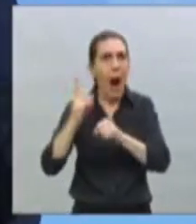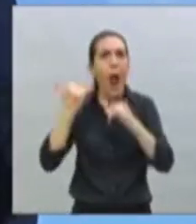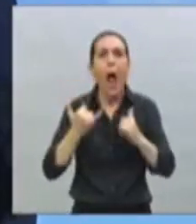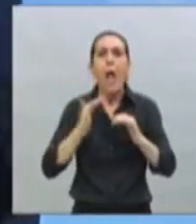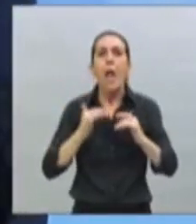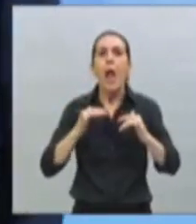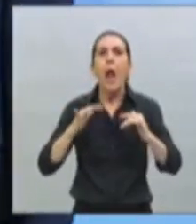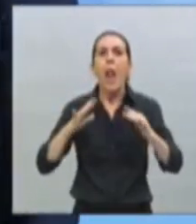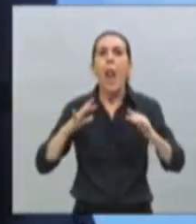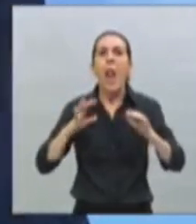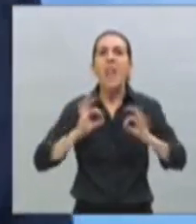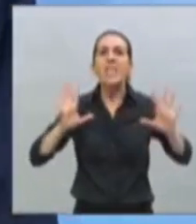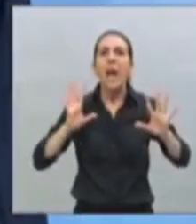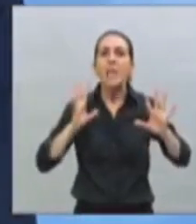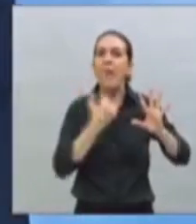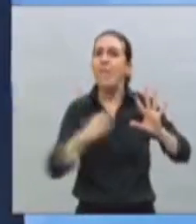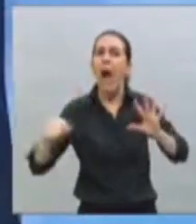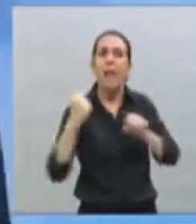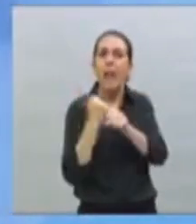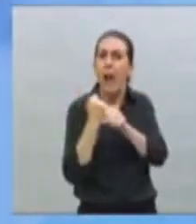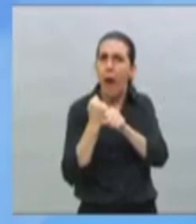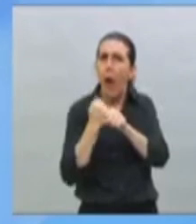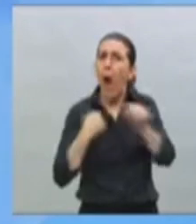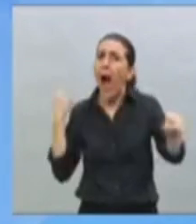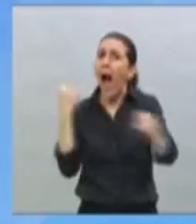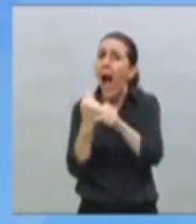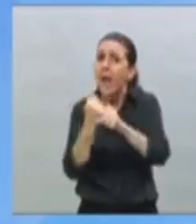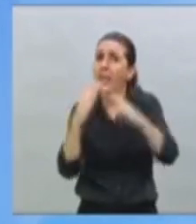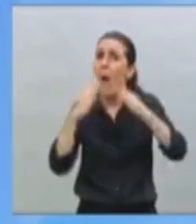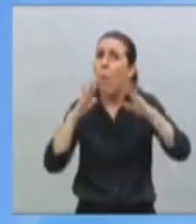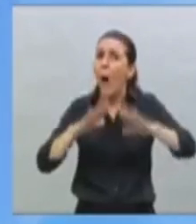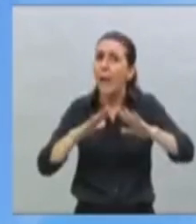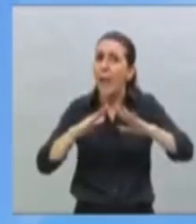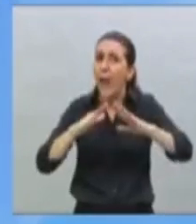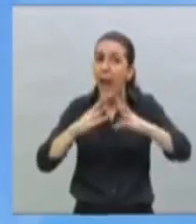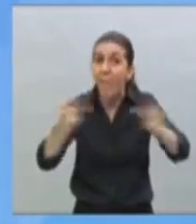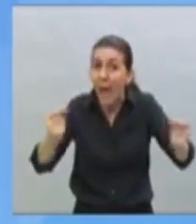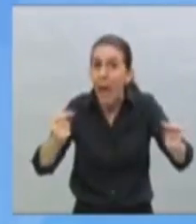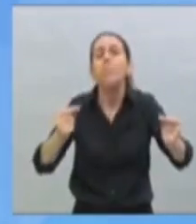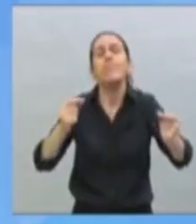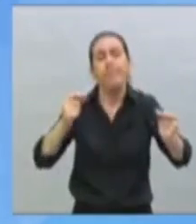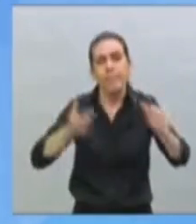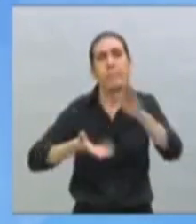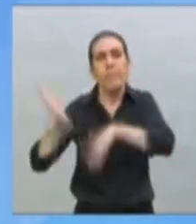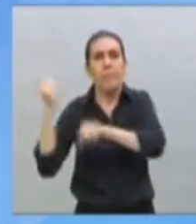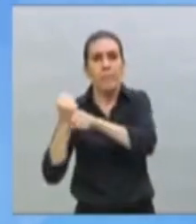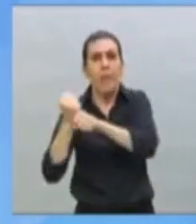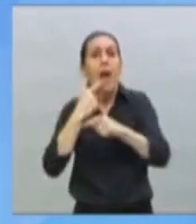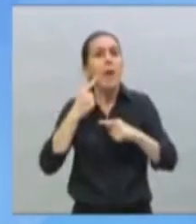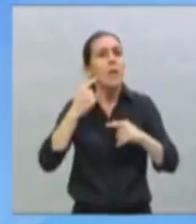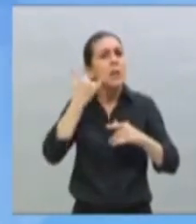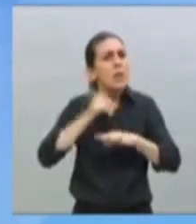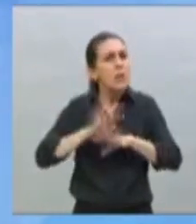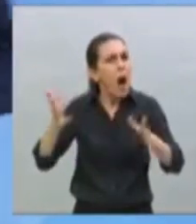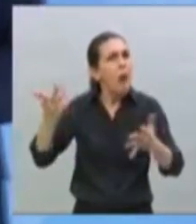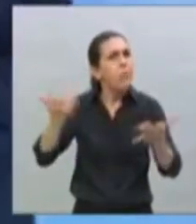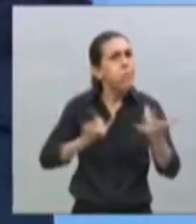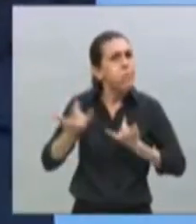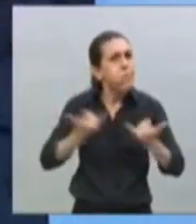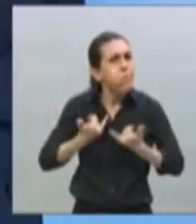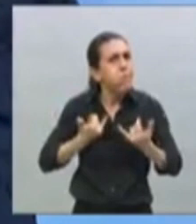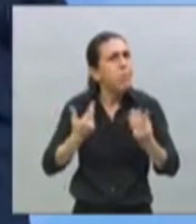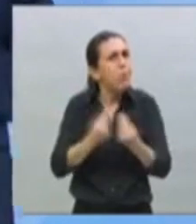mientras la cuarentena se mantenga. Ahora, hemos escuchado mucho el reclamo de todos y de